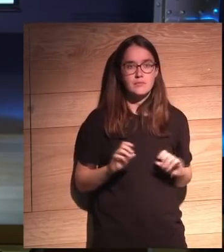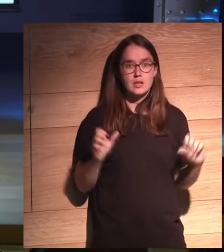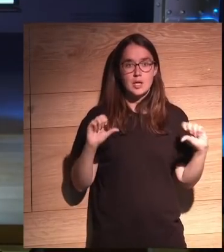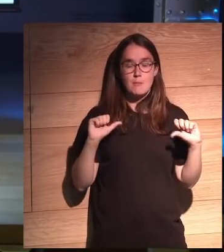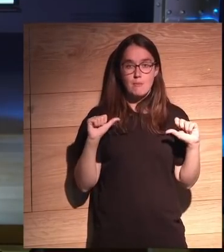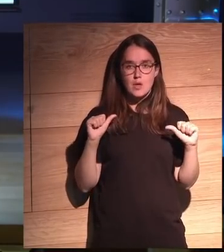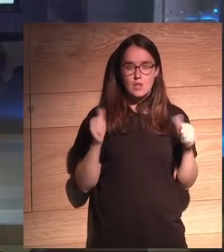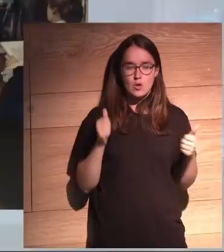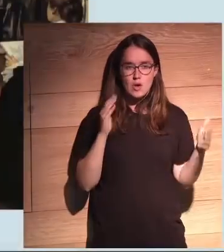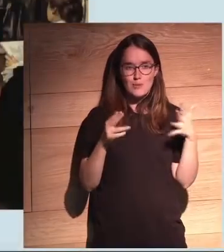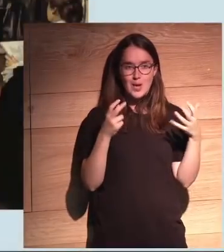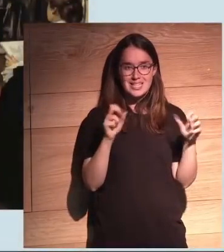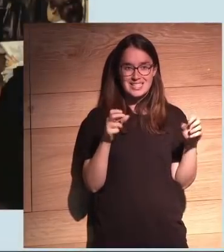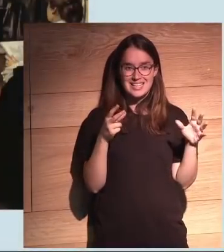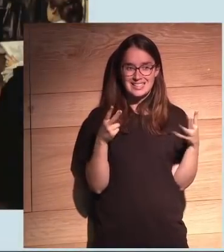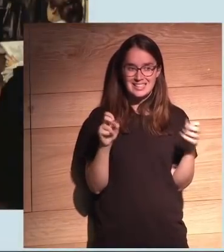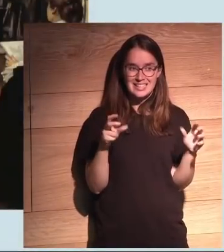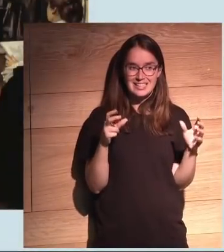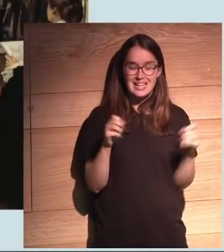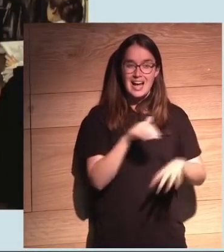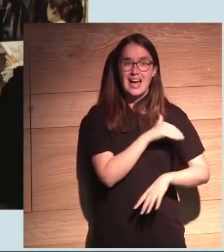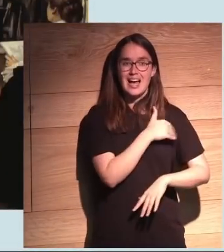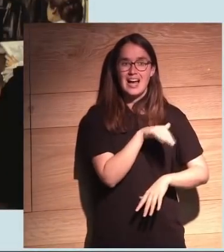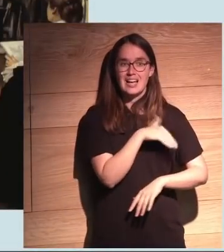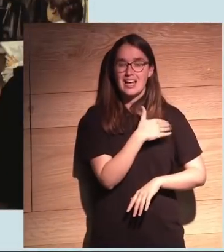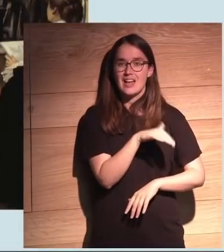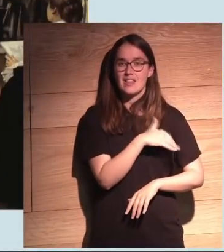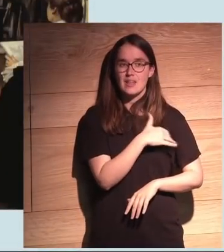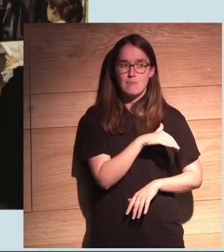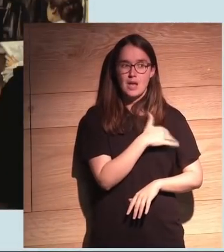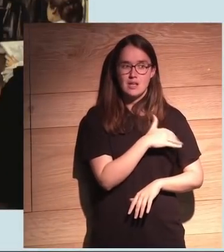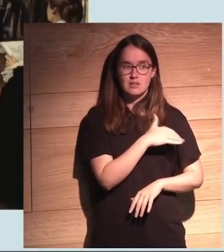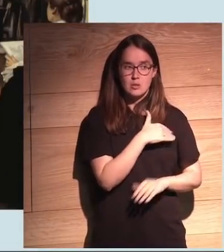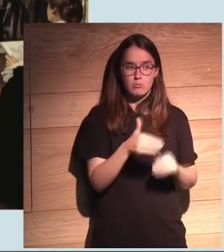Empezó a haber en los años 70 academias